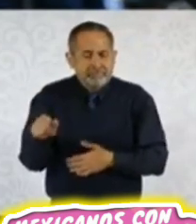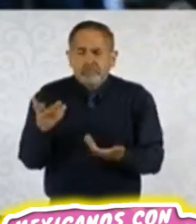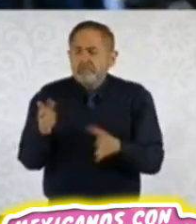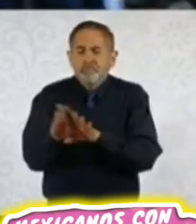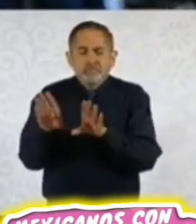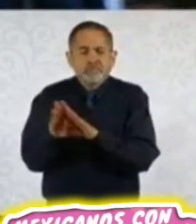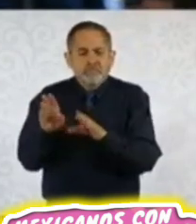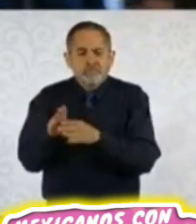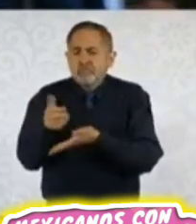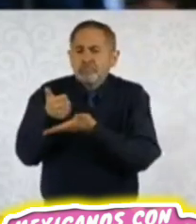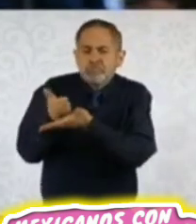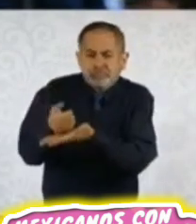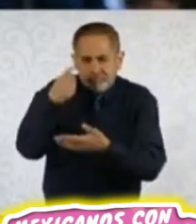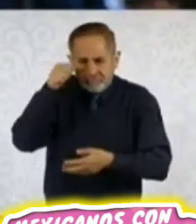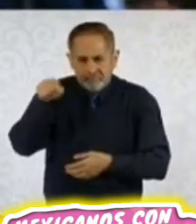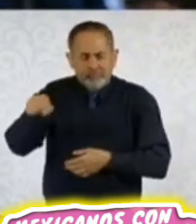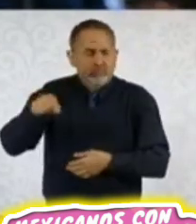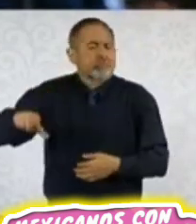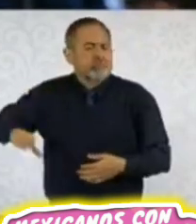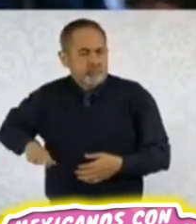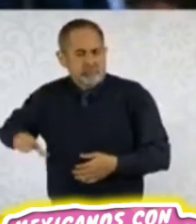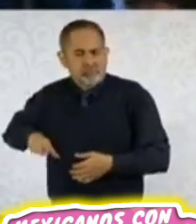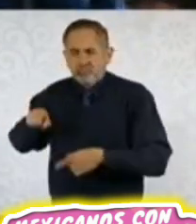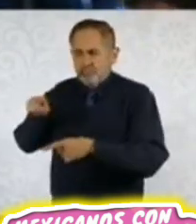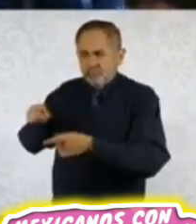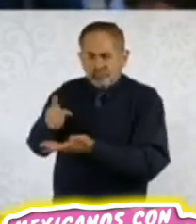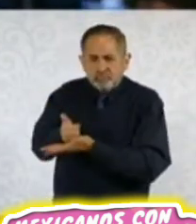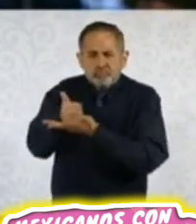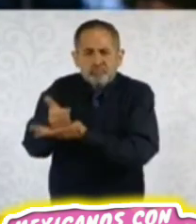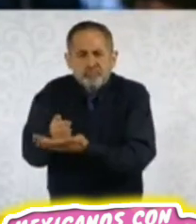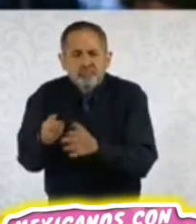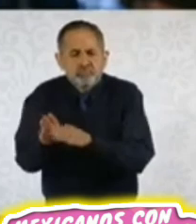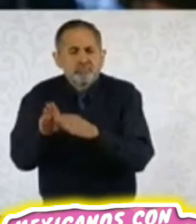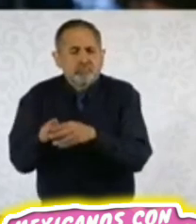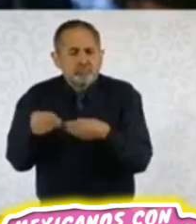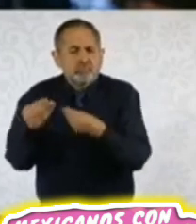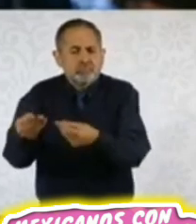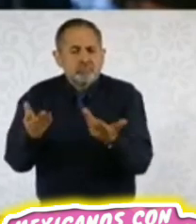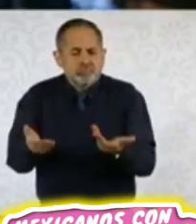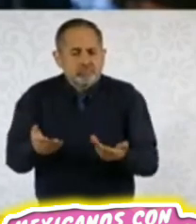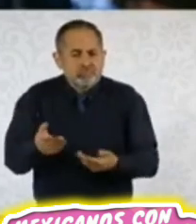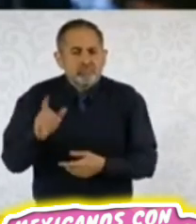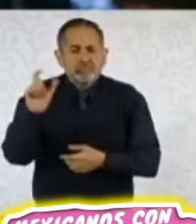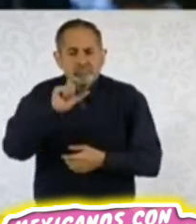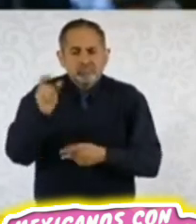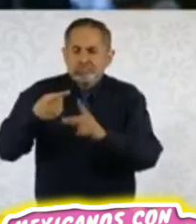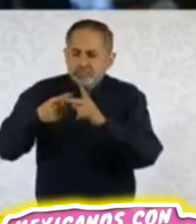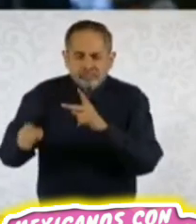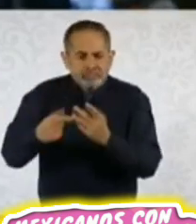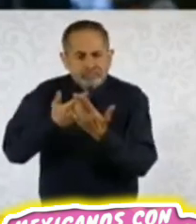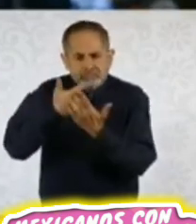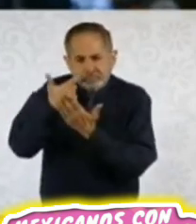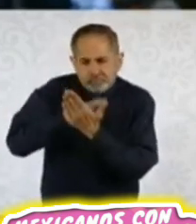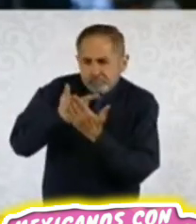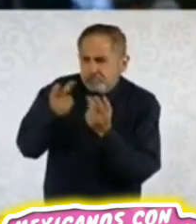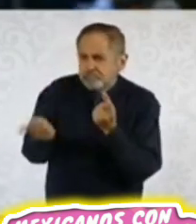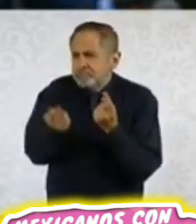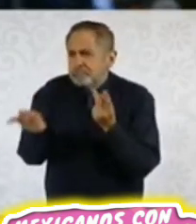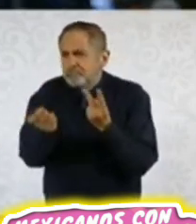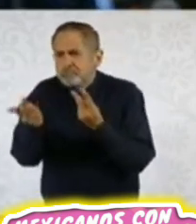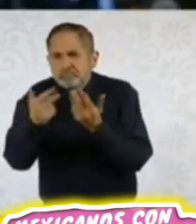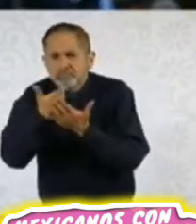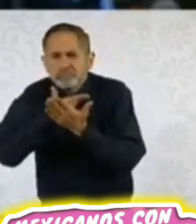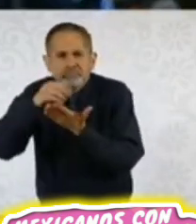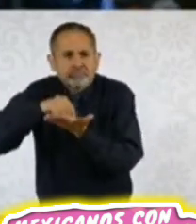cómo va a ser la ayuda que su gobierno les va a proporcionar, cuándo se va a iniciar el censo en esa